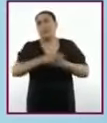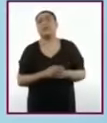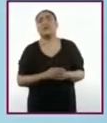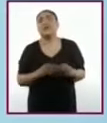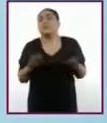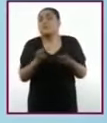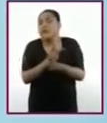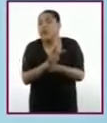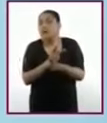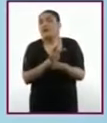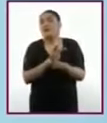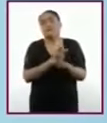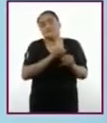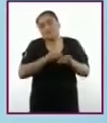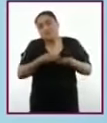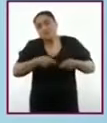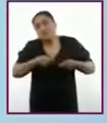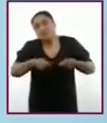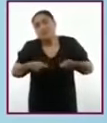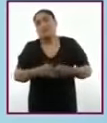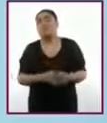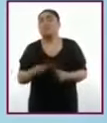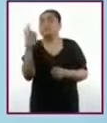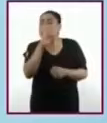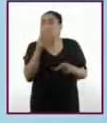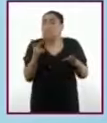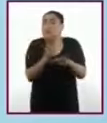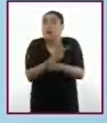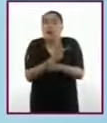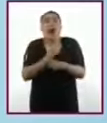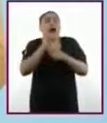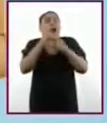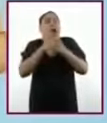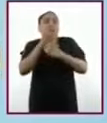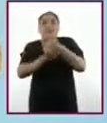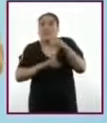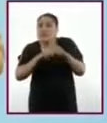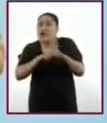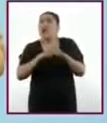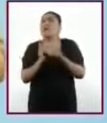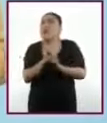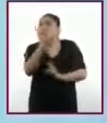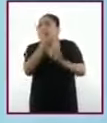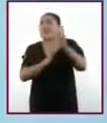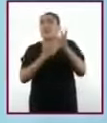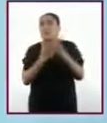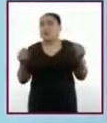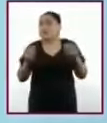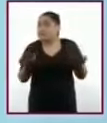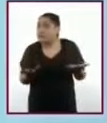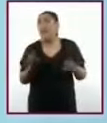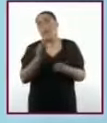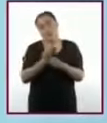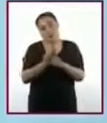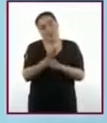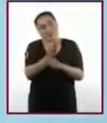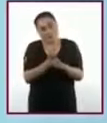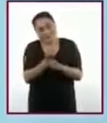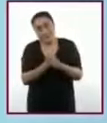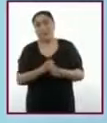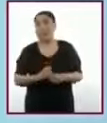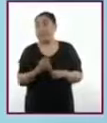redes tróficas? ¿Qué podría pasar si se extingue algún ser vivo? Lo vamos a averiguar. Primero, es